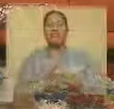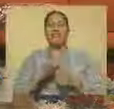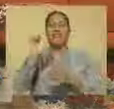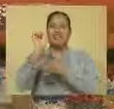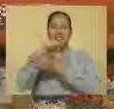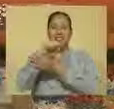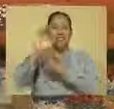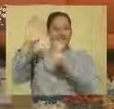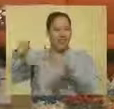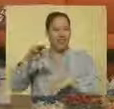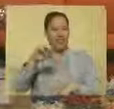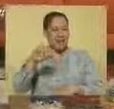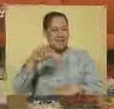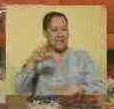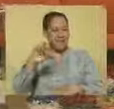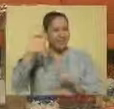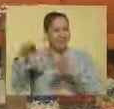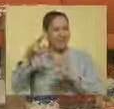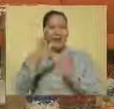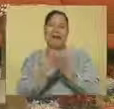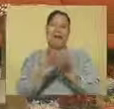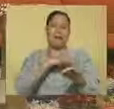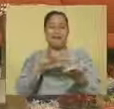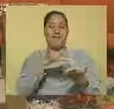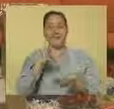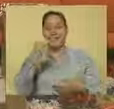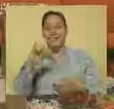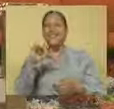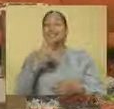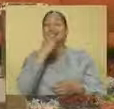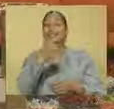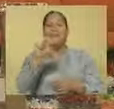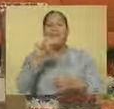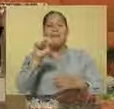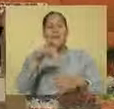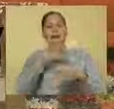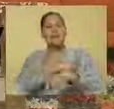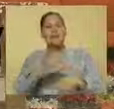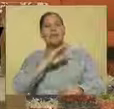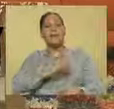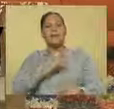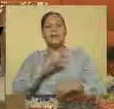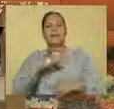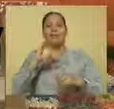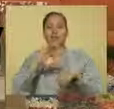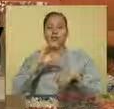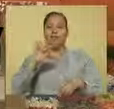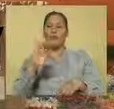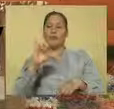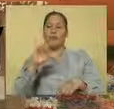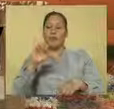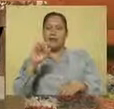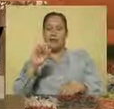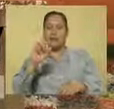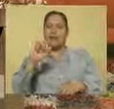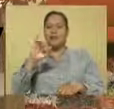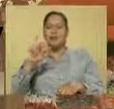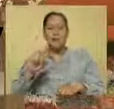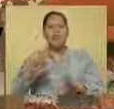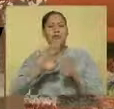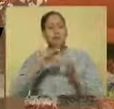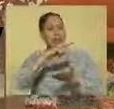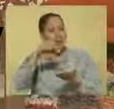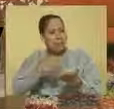Miguelón. Y ya estamos en la sección Familia Feliz con el doctor Juan Carlos Ramírez Herralde, que nos va a hablar del peso y